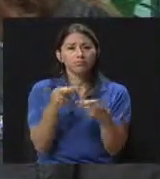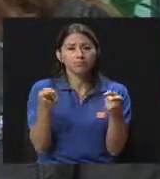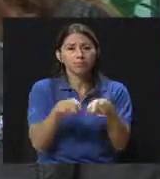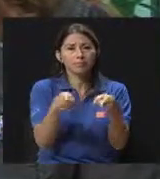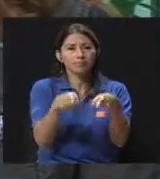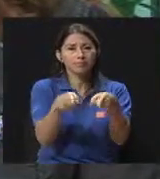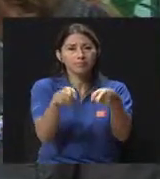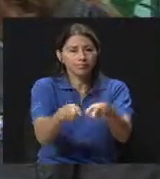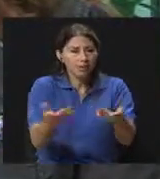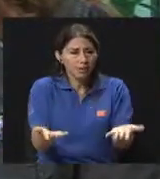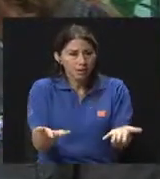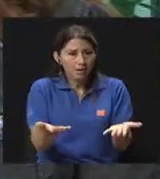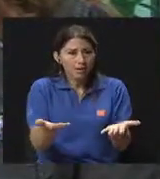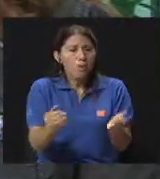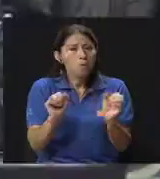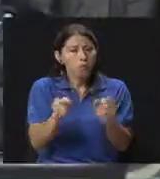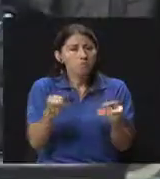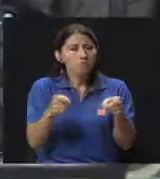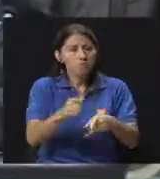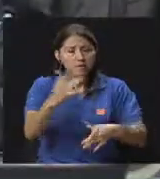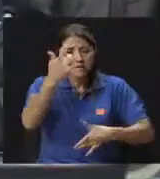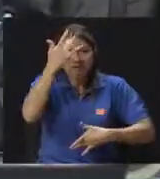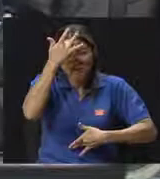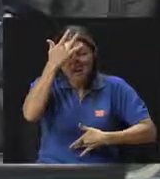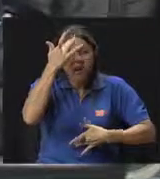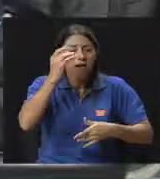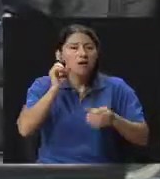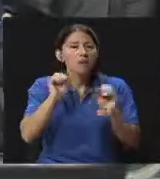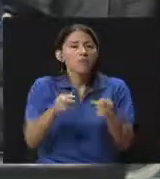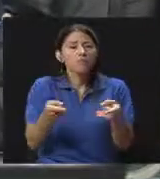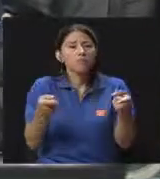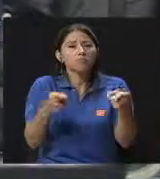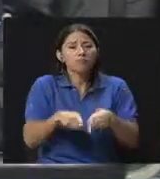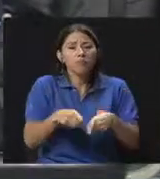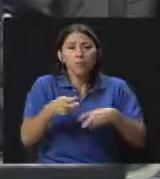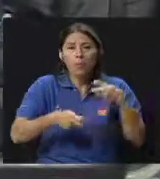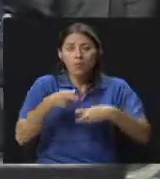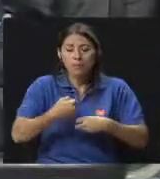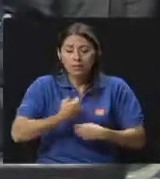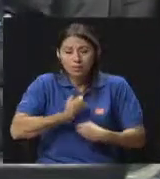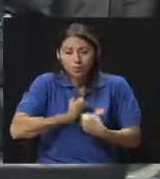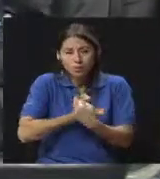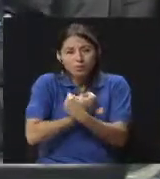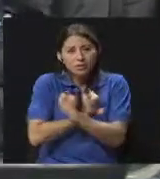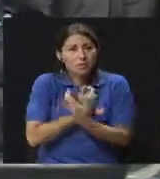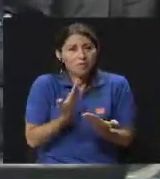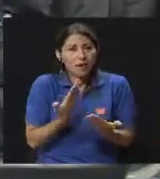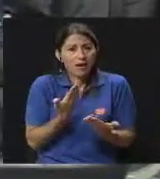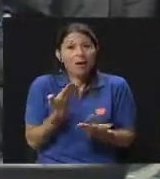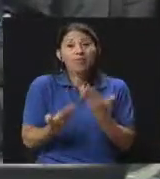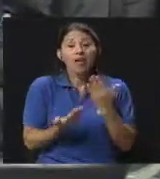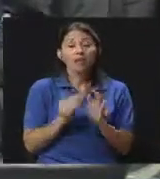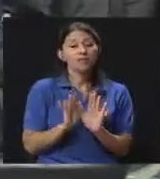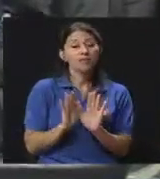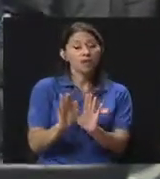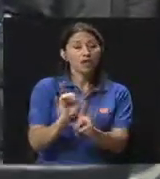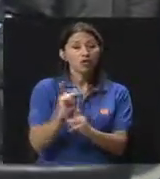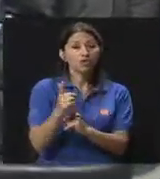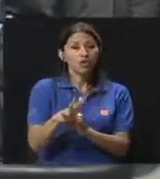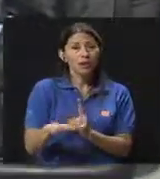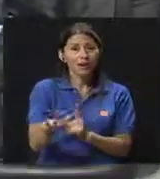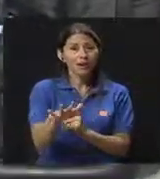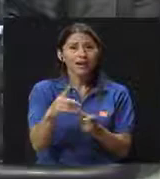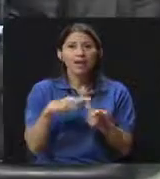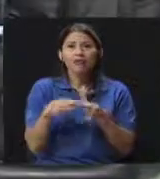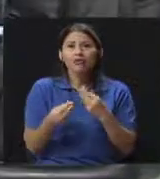etapas posteriores en cuanto a enfermedades crónicas, problemas de autoestima, rechazo a veces hasta social? Entonces, tenemos